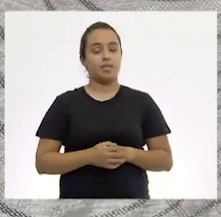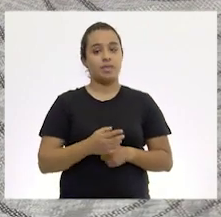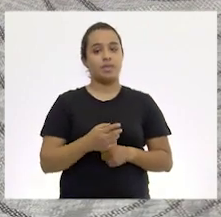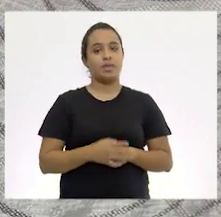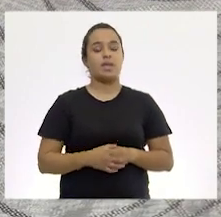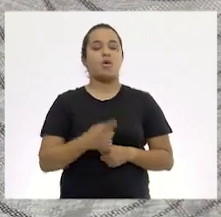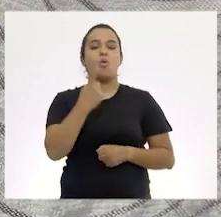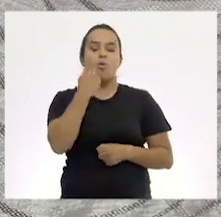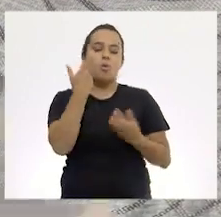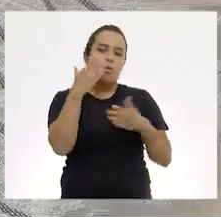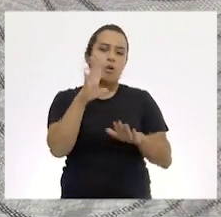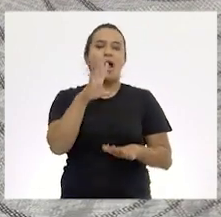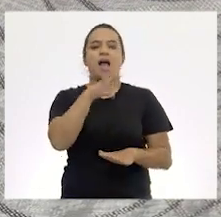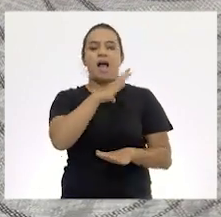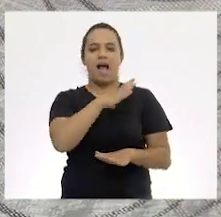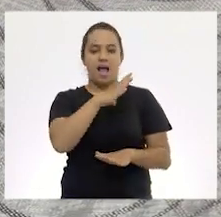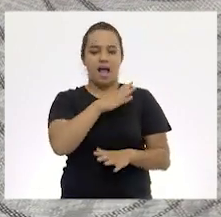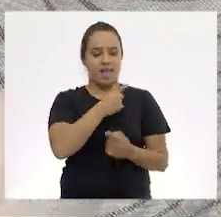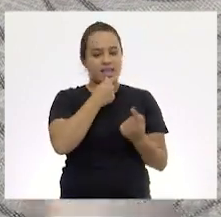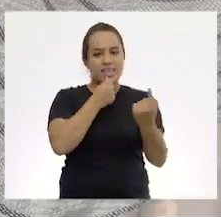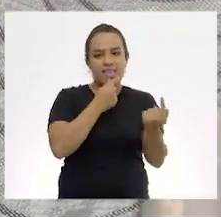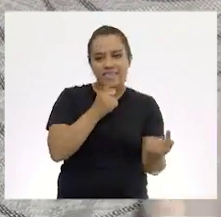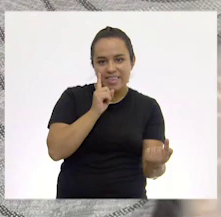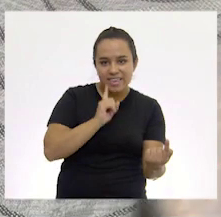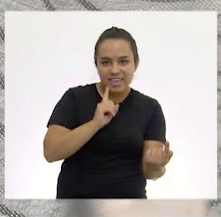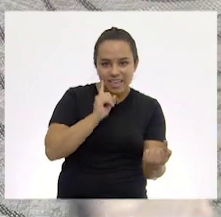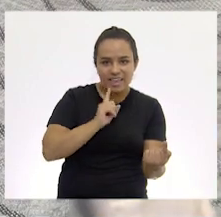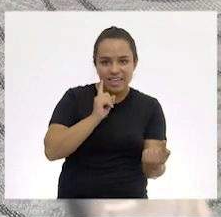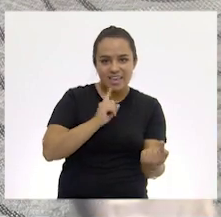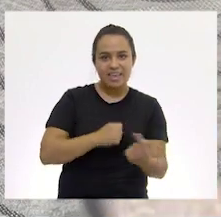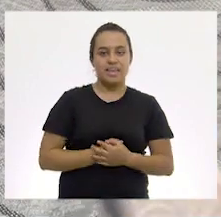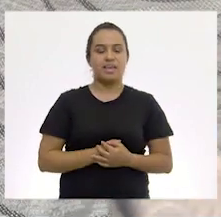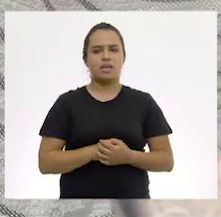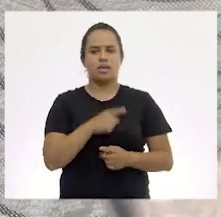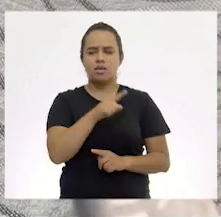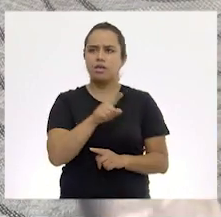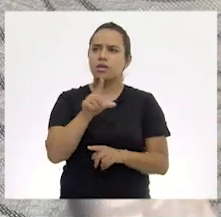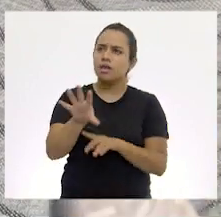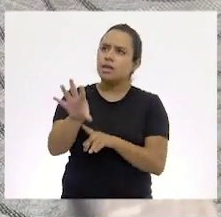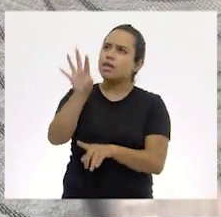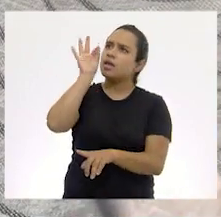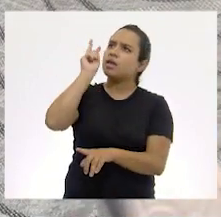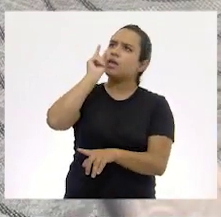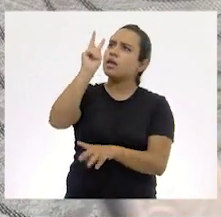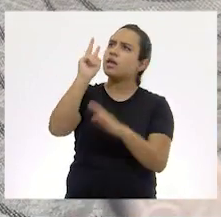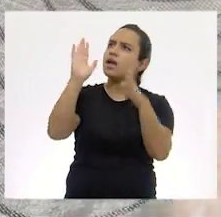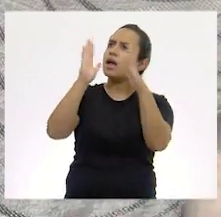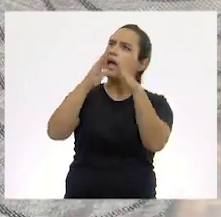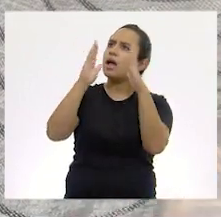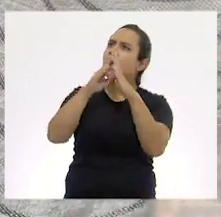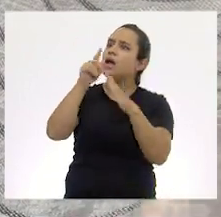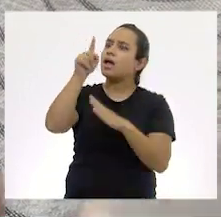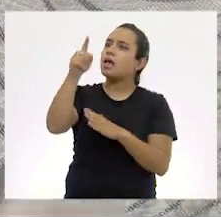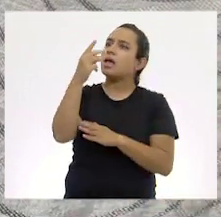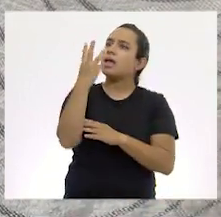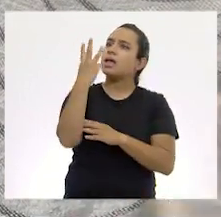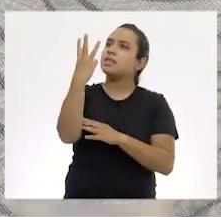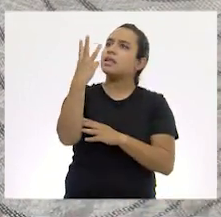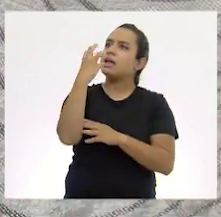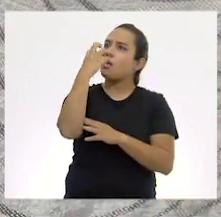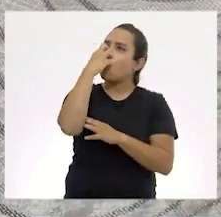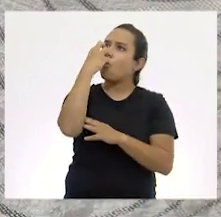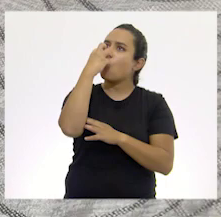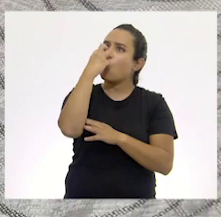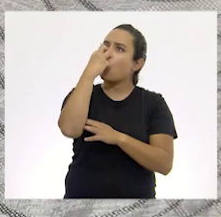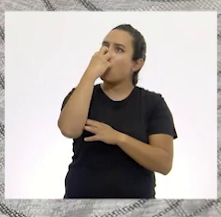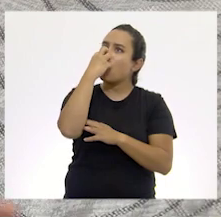Había una vez una niña que encontró la casa de los tres oros, de